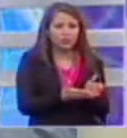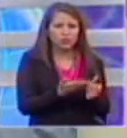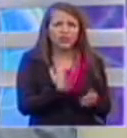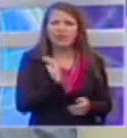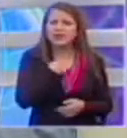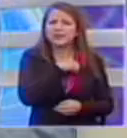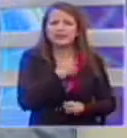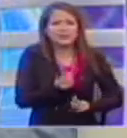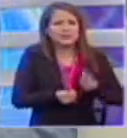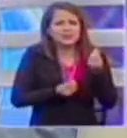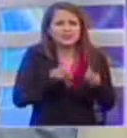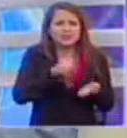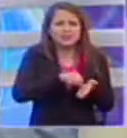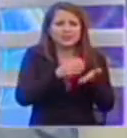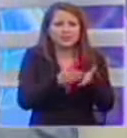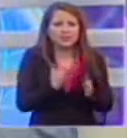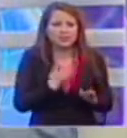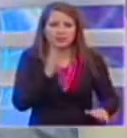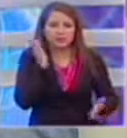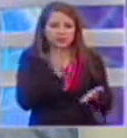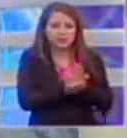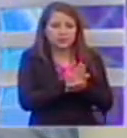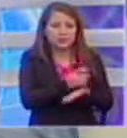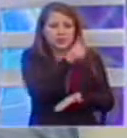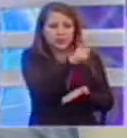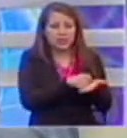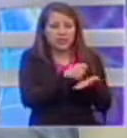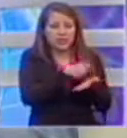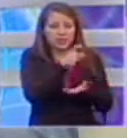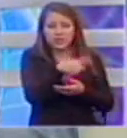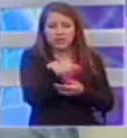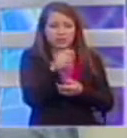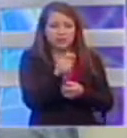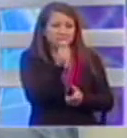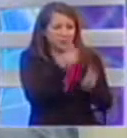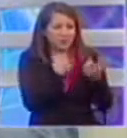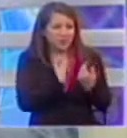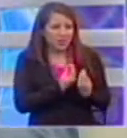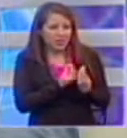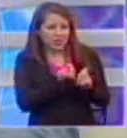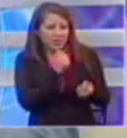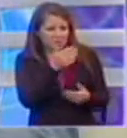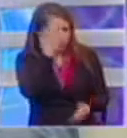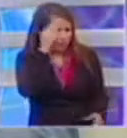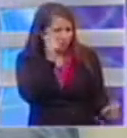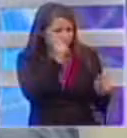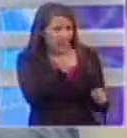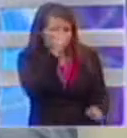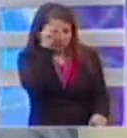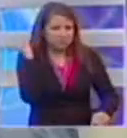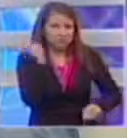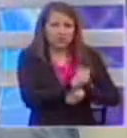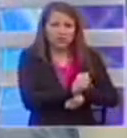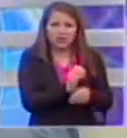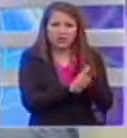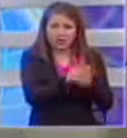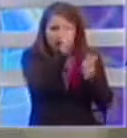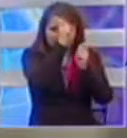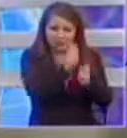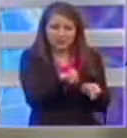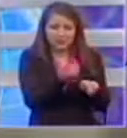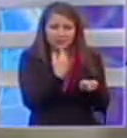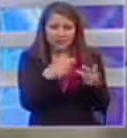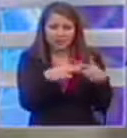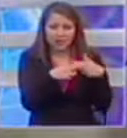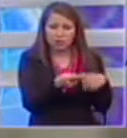hacemos los ciudadanos? Dejar de elegir a gente que es indelicada en el uso de los recursos públicos. Eso es lo que tenemos que hacer